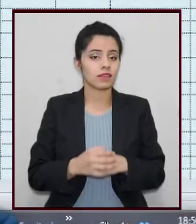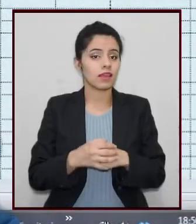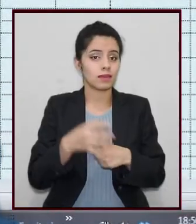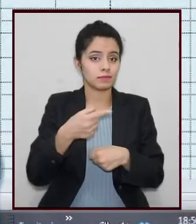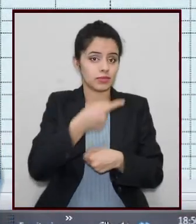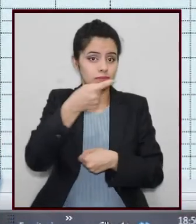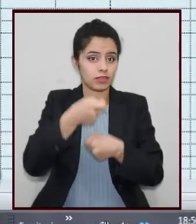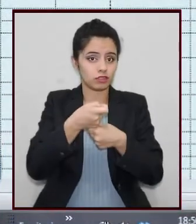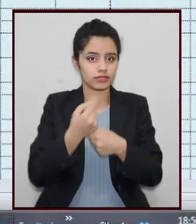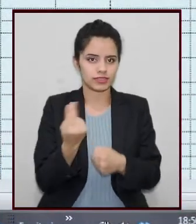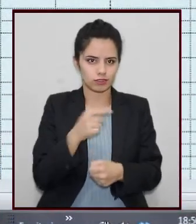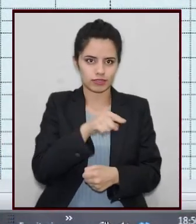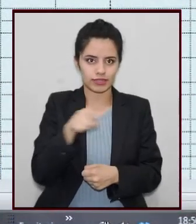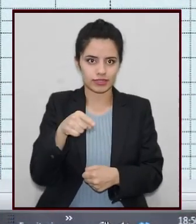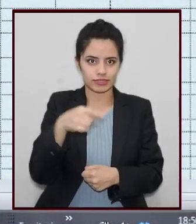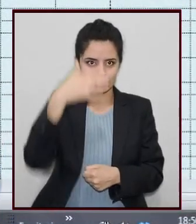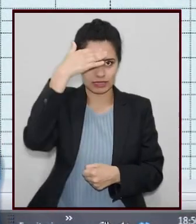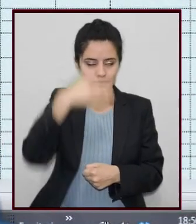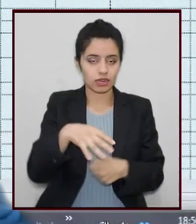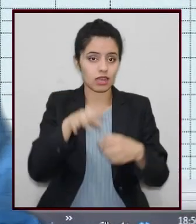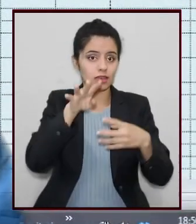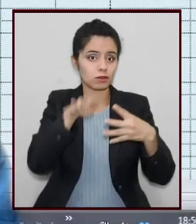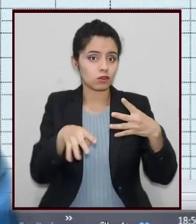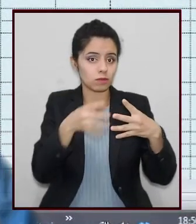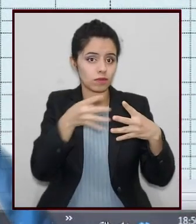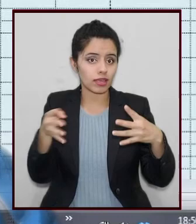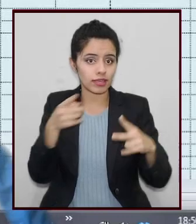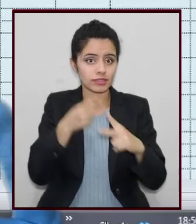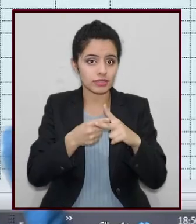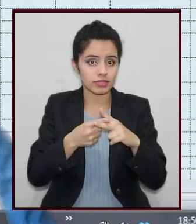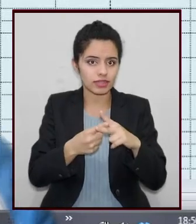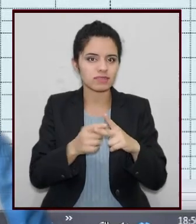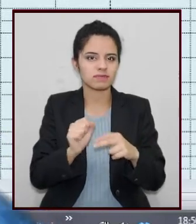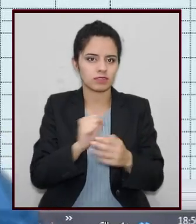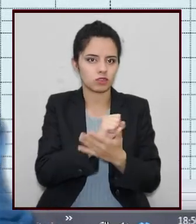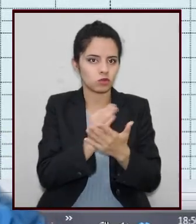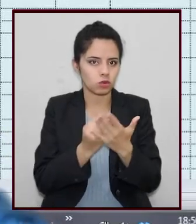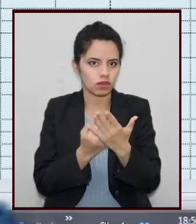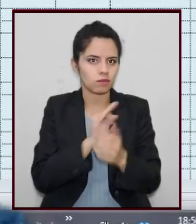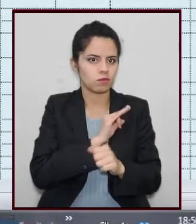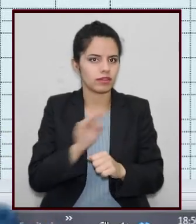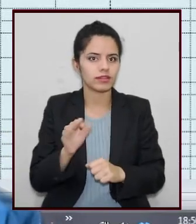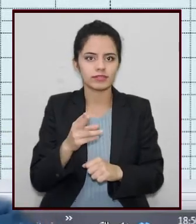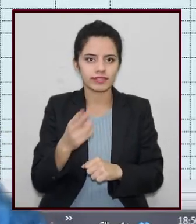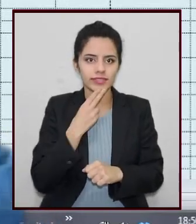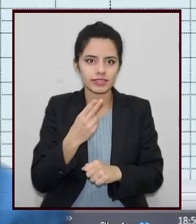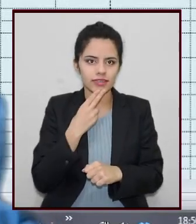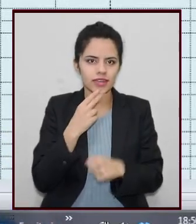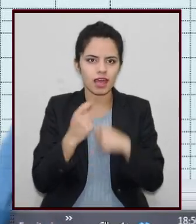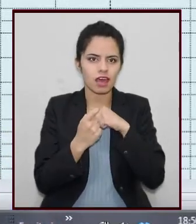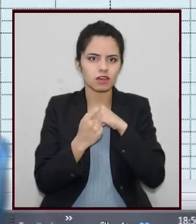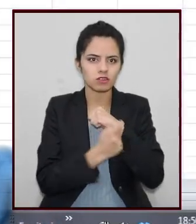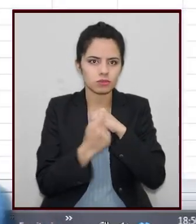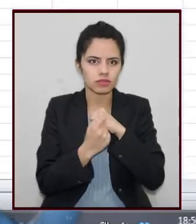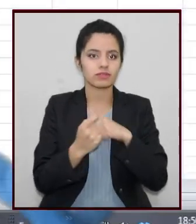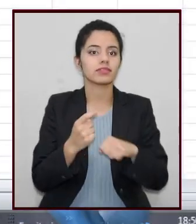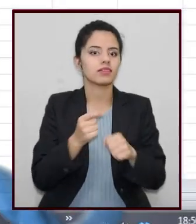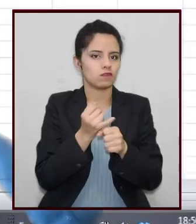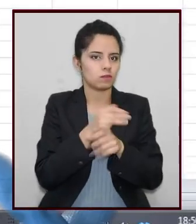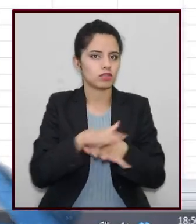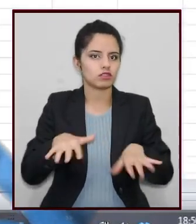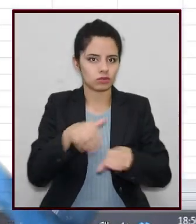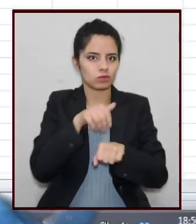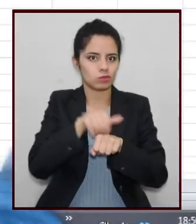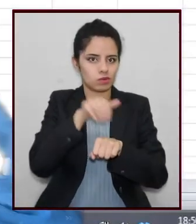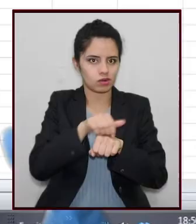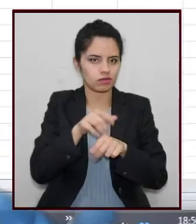Primero, debemos saber que una hoja de cálculo es un software en el que se pueden usar y automatizar datos numéricos y